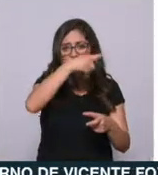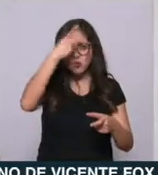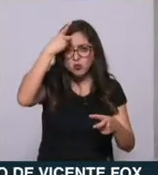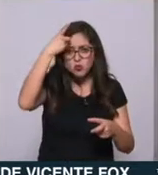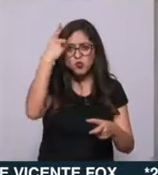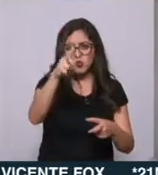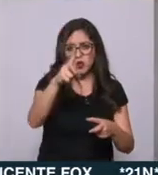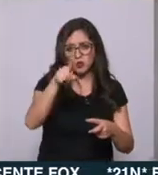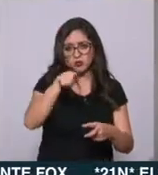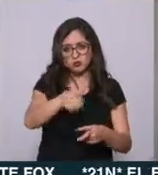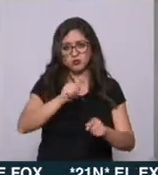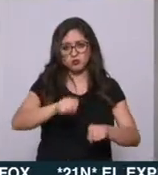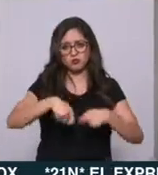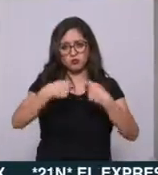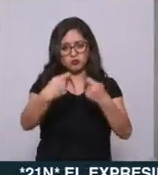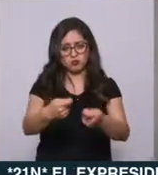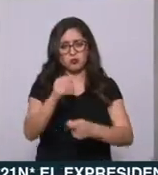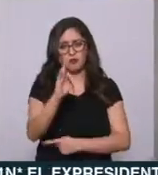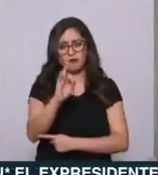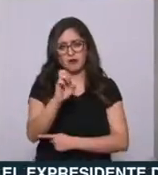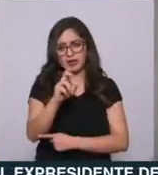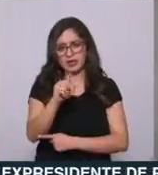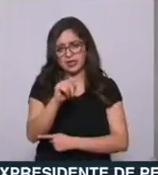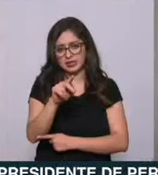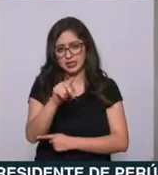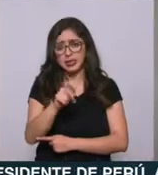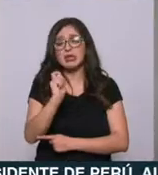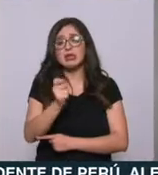insumo. Detalló que a la fecha